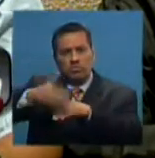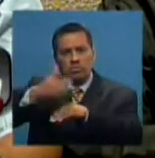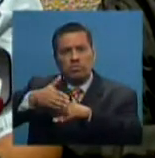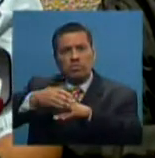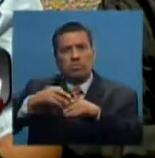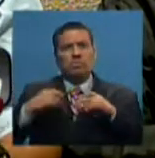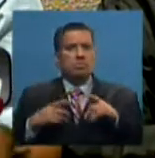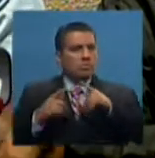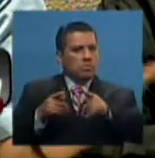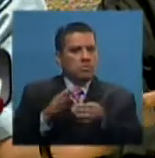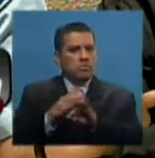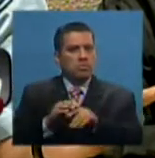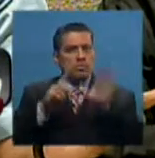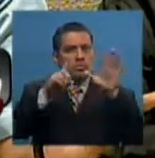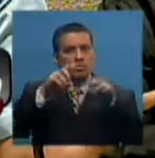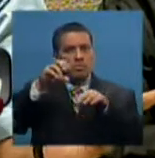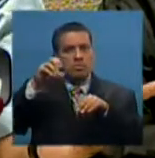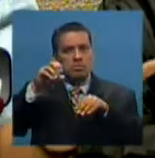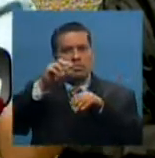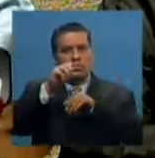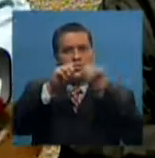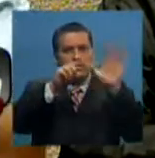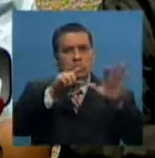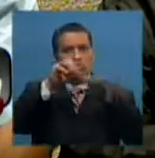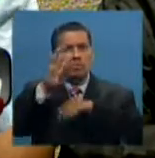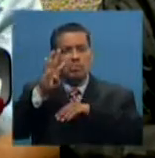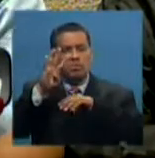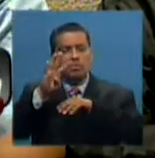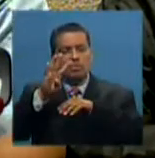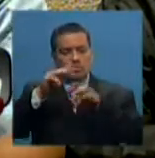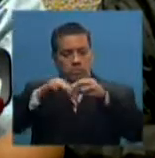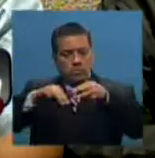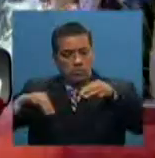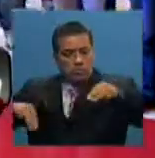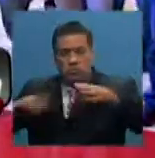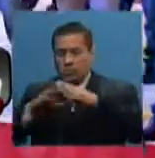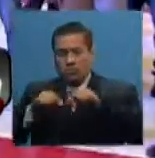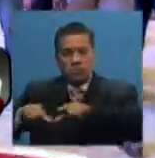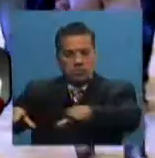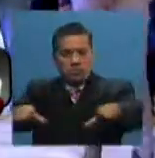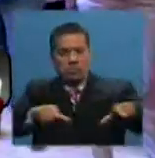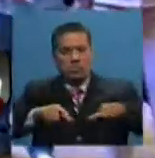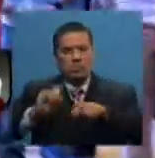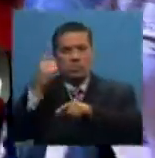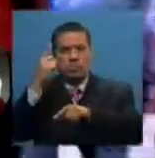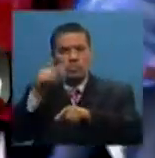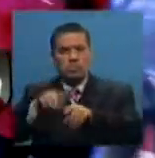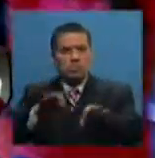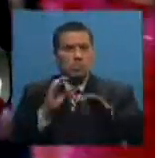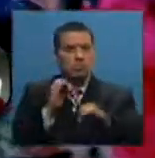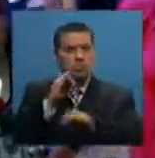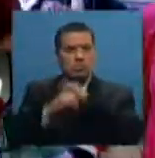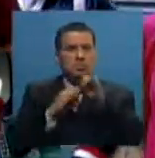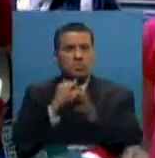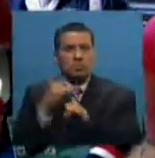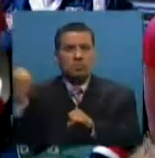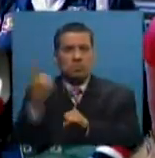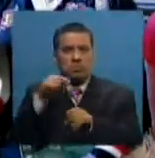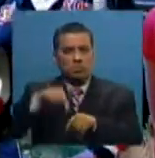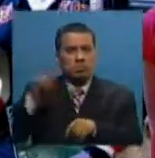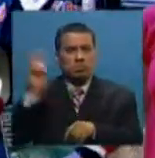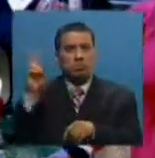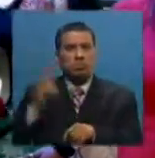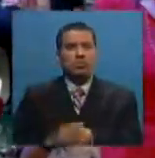que van a ocupar prácticamente los 64 metros de perímetro que va a tener toda la cancha. Las primeras selecciones internacionales que llegarán al